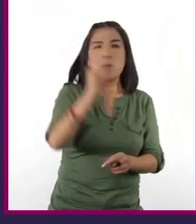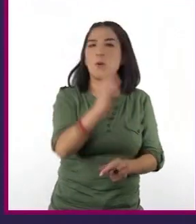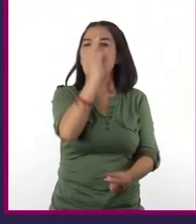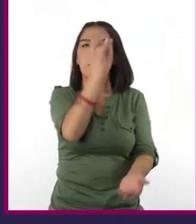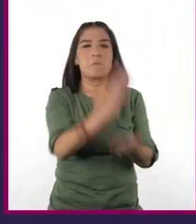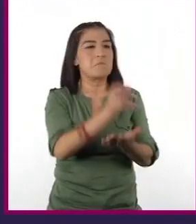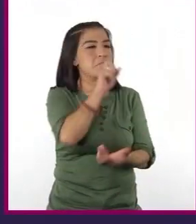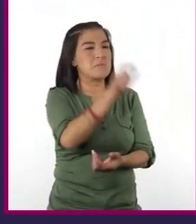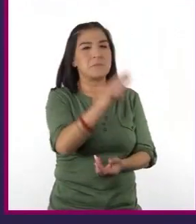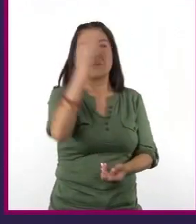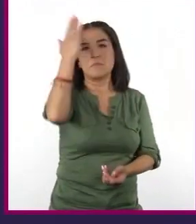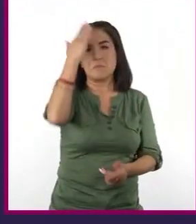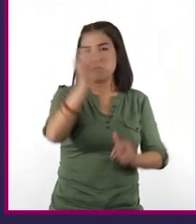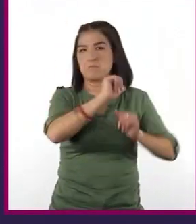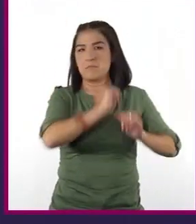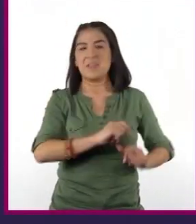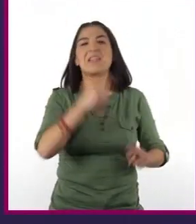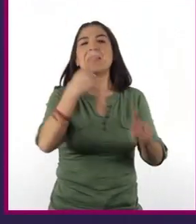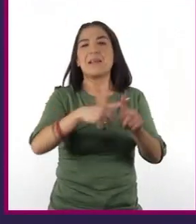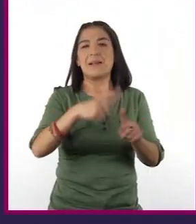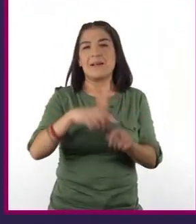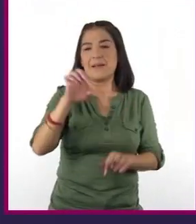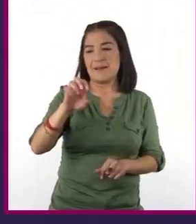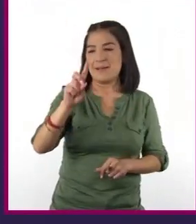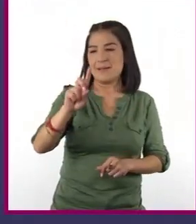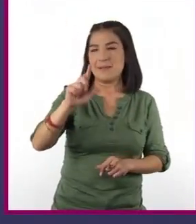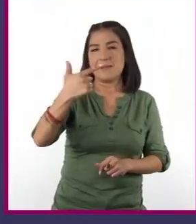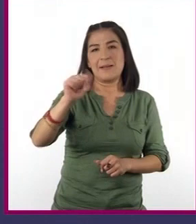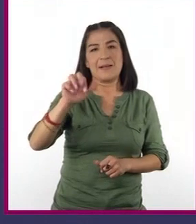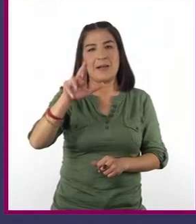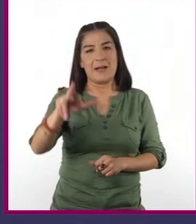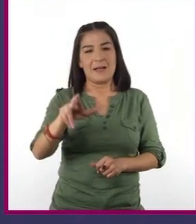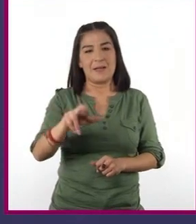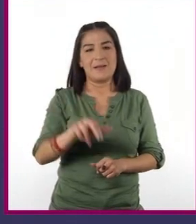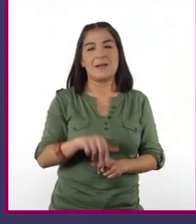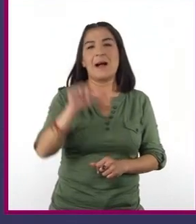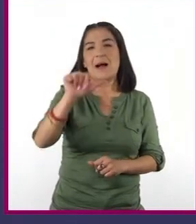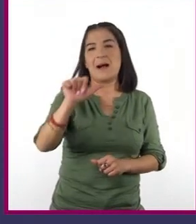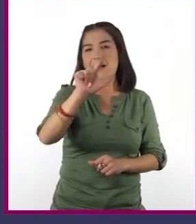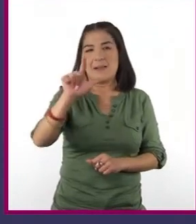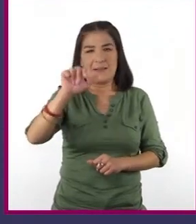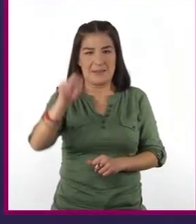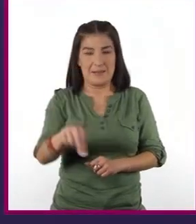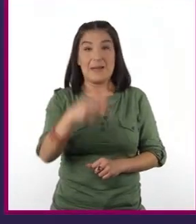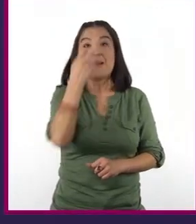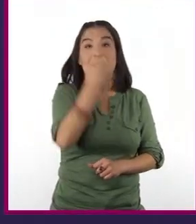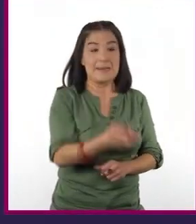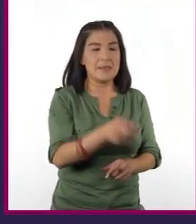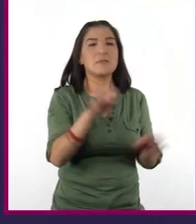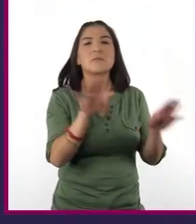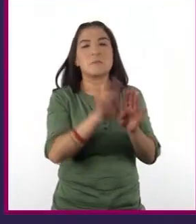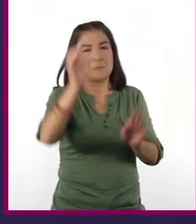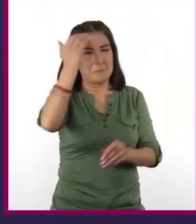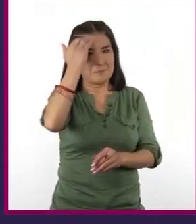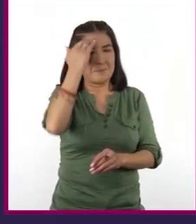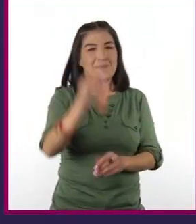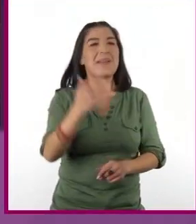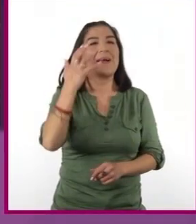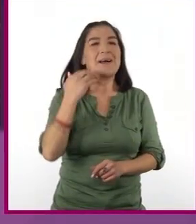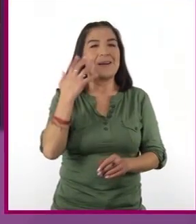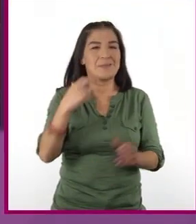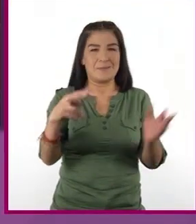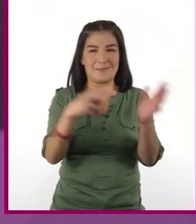escritor. En este caso, Edgar Allan Poe. Y vamos a conocer uno de esos cuentos, El gato